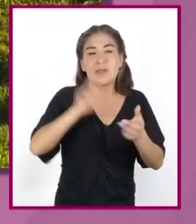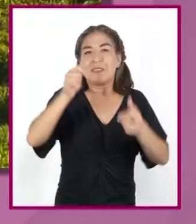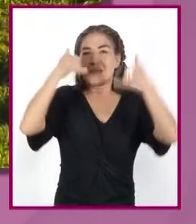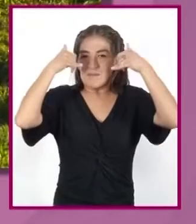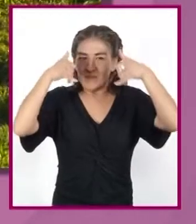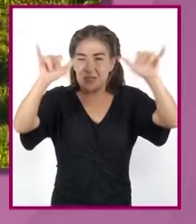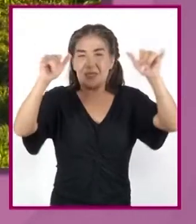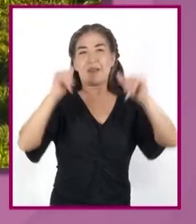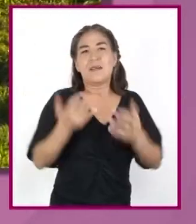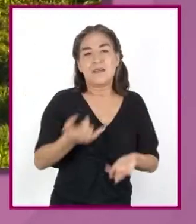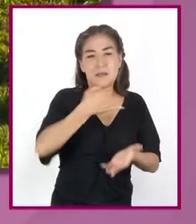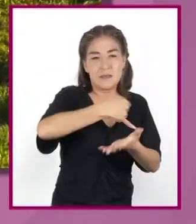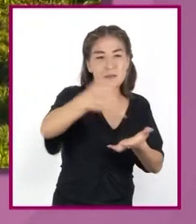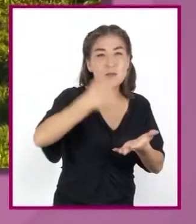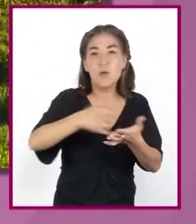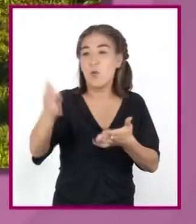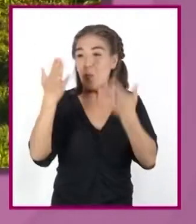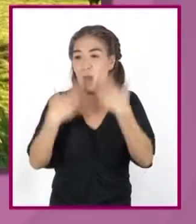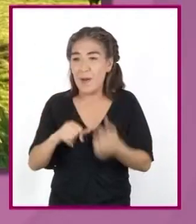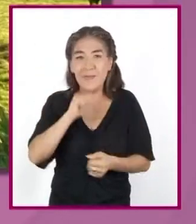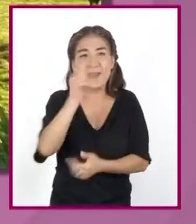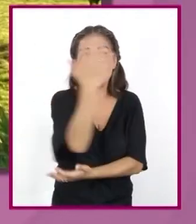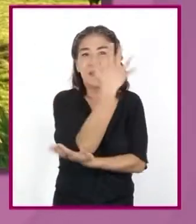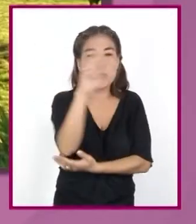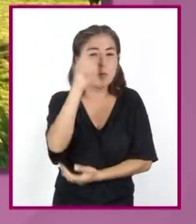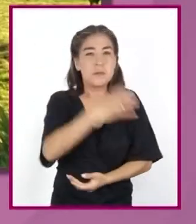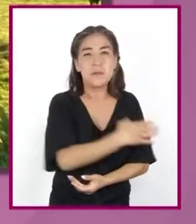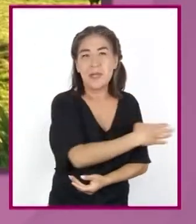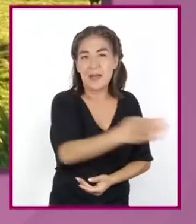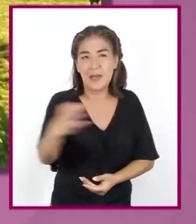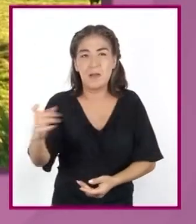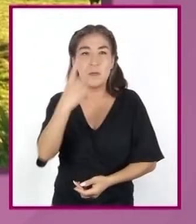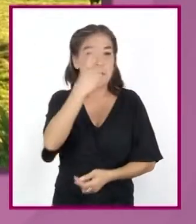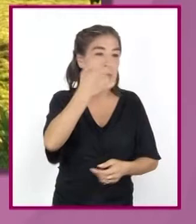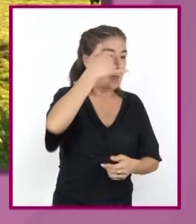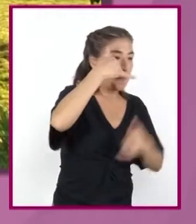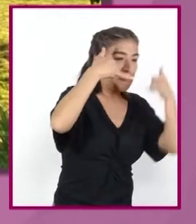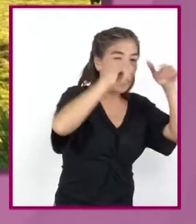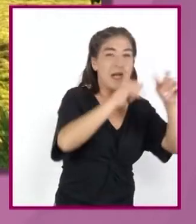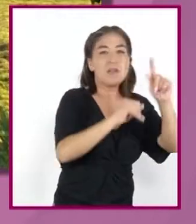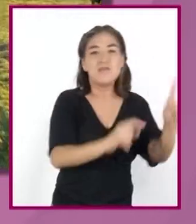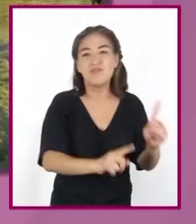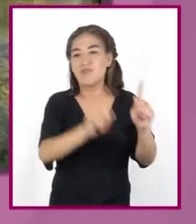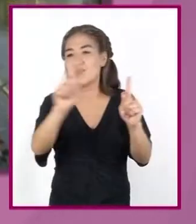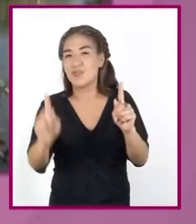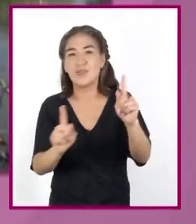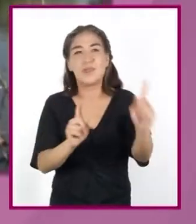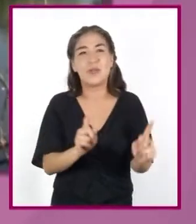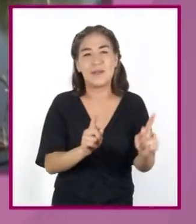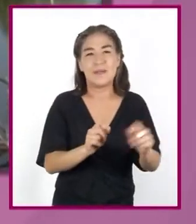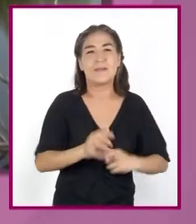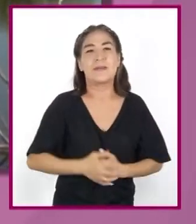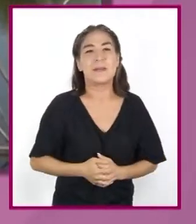ganadería, donde no hay un solo árbol y solo hay pastizales y una vaca por allí perdida entre los pastizales.